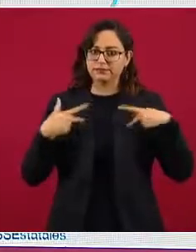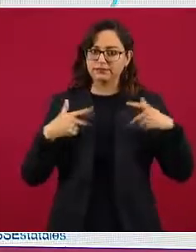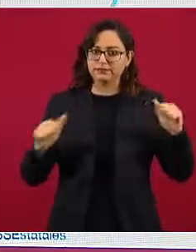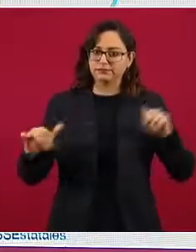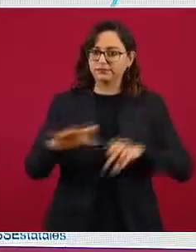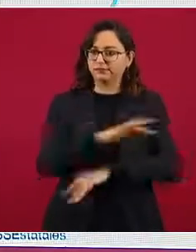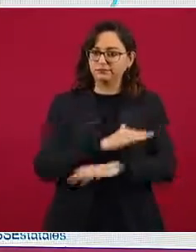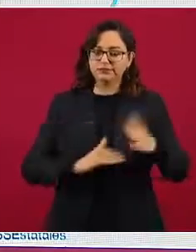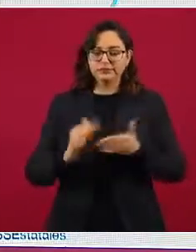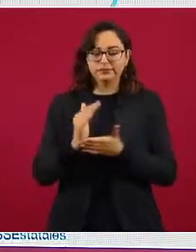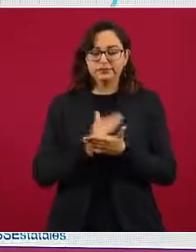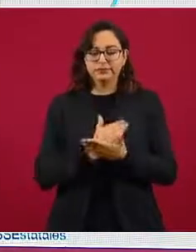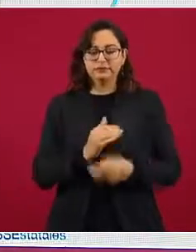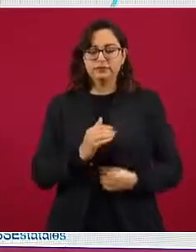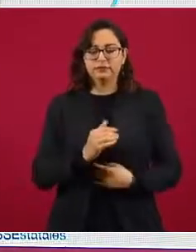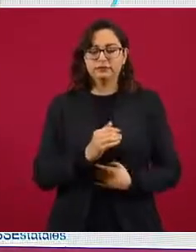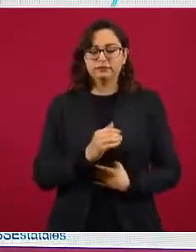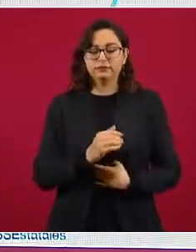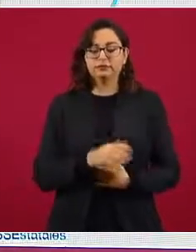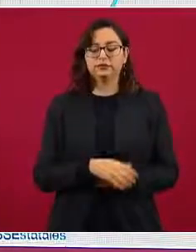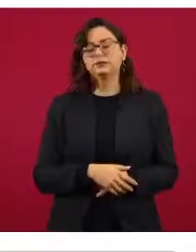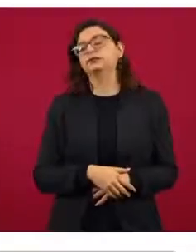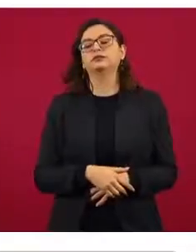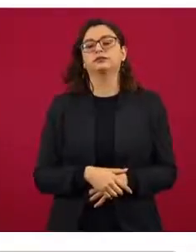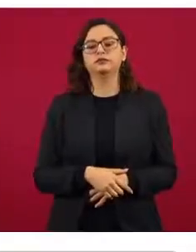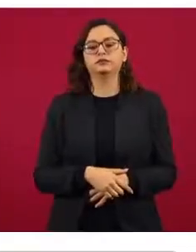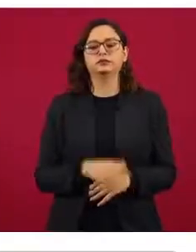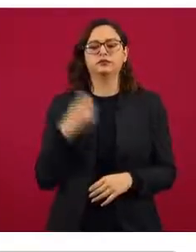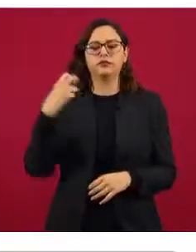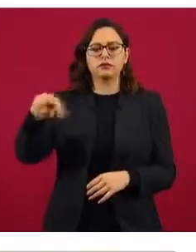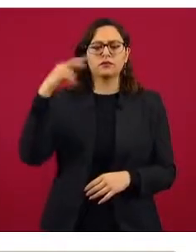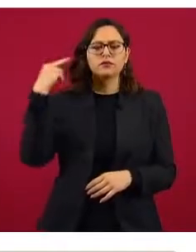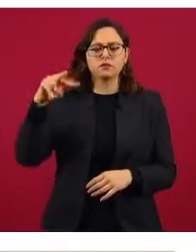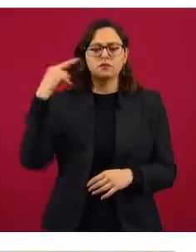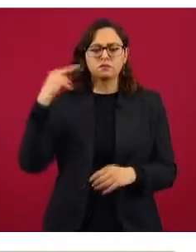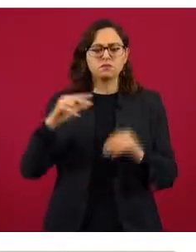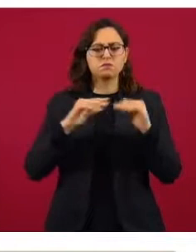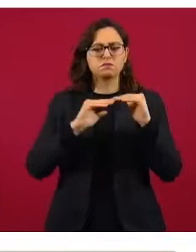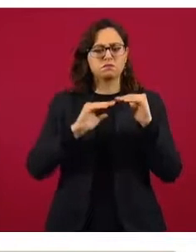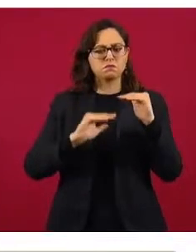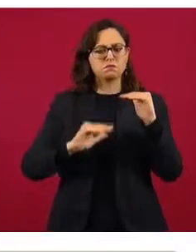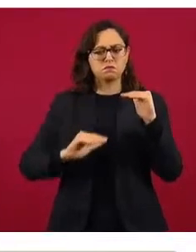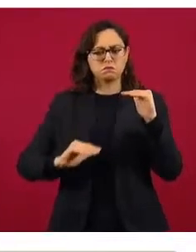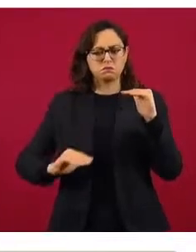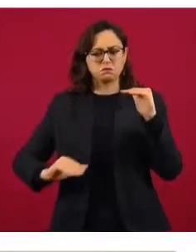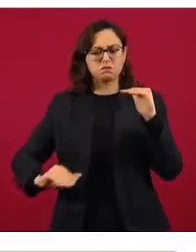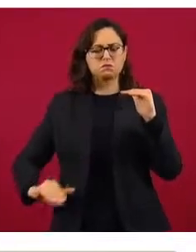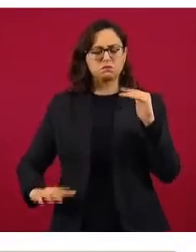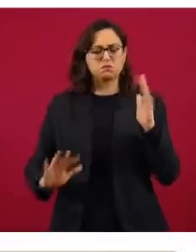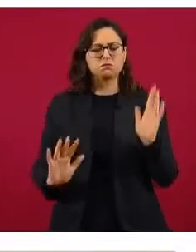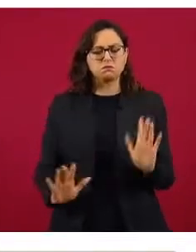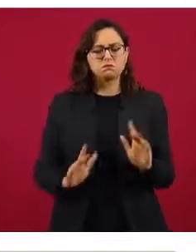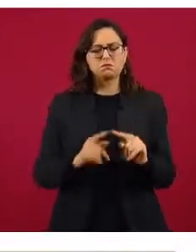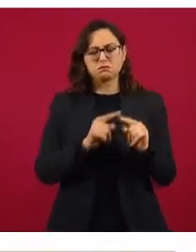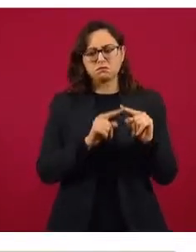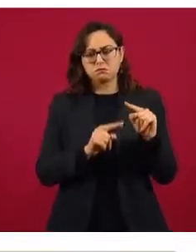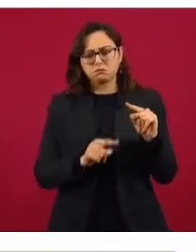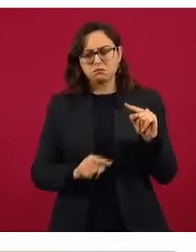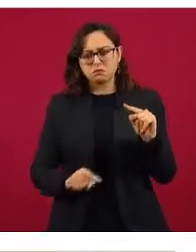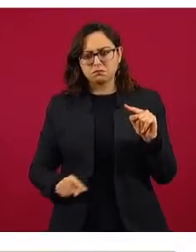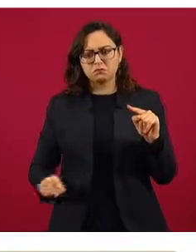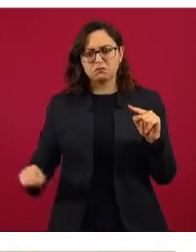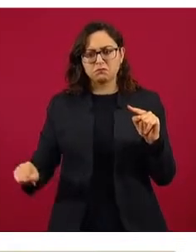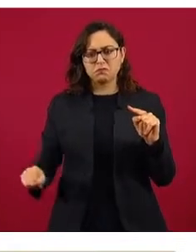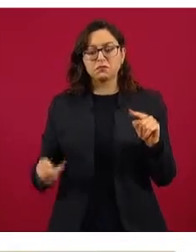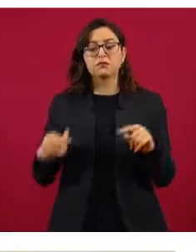siguiente. Veracruz en general con una tendencia a la baja, muy parecido al patrón al de Campeche, aunque se quedó